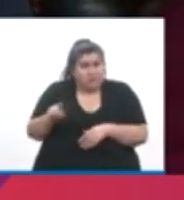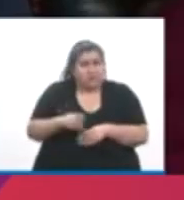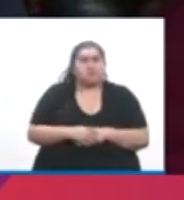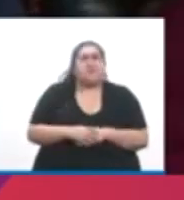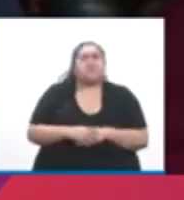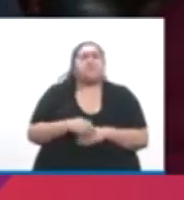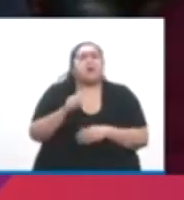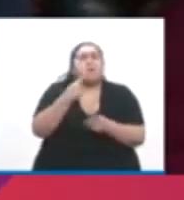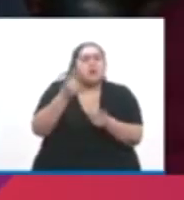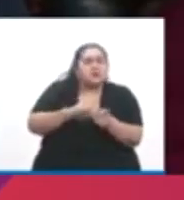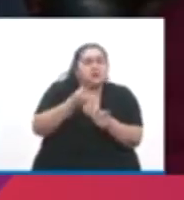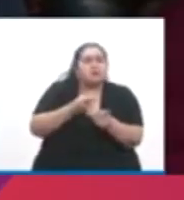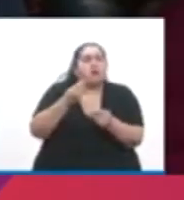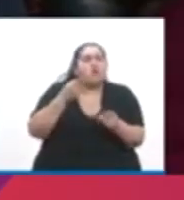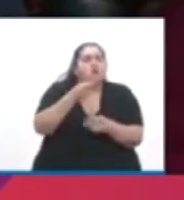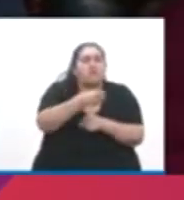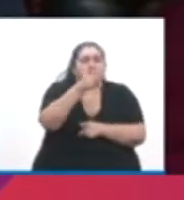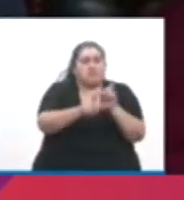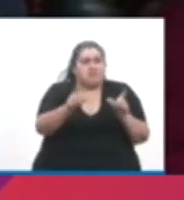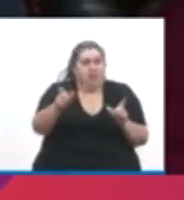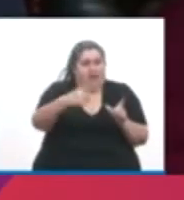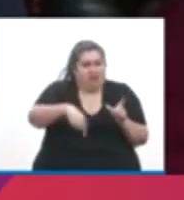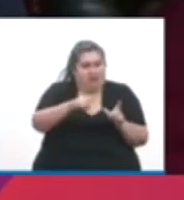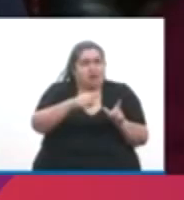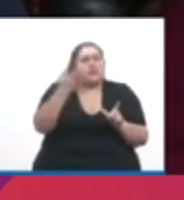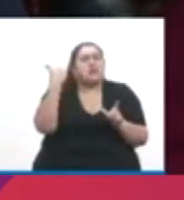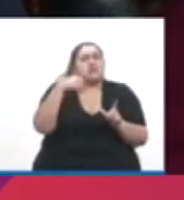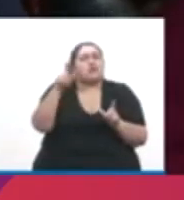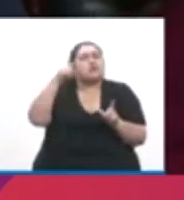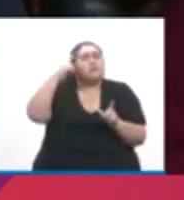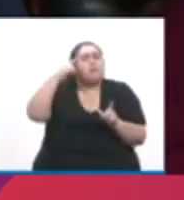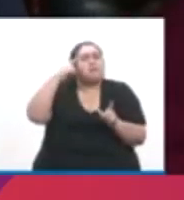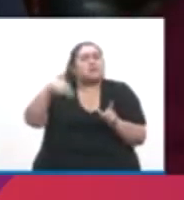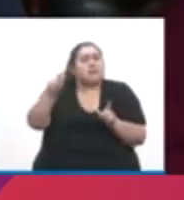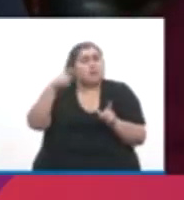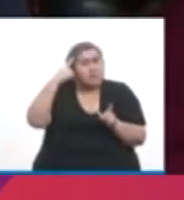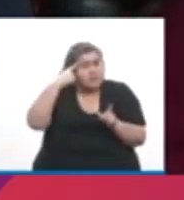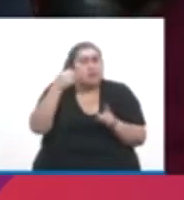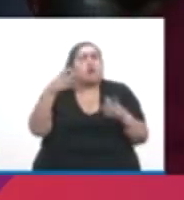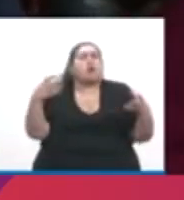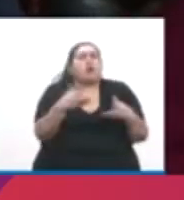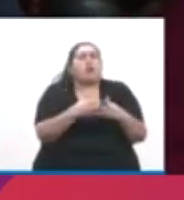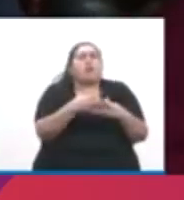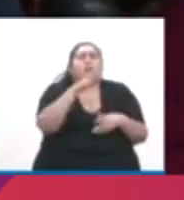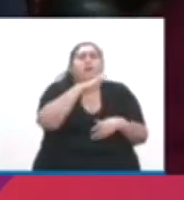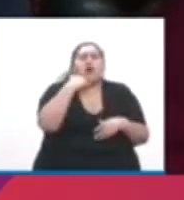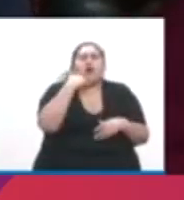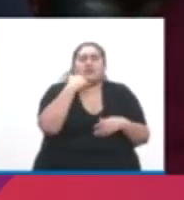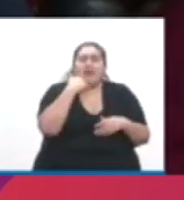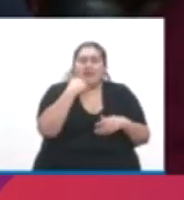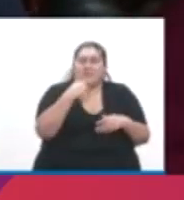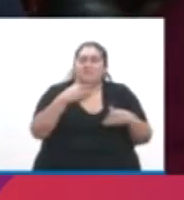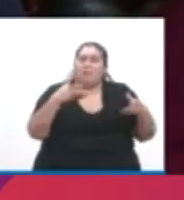el modo que este objetivo de equilibrio fiscal que acompañamos, que consideramos que es valioso, sea capaz